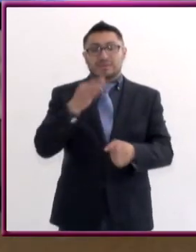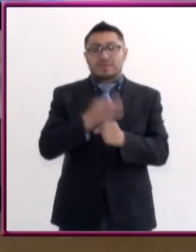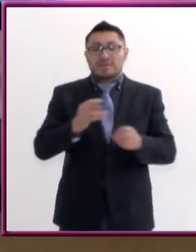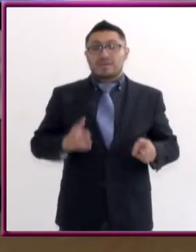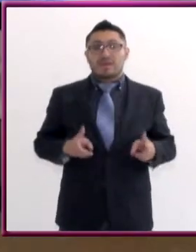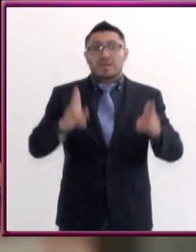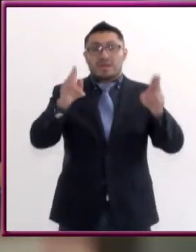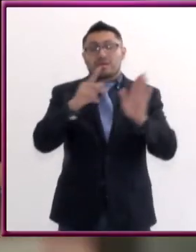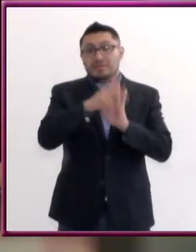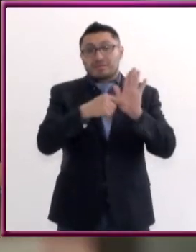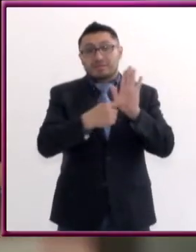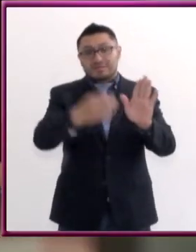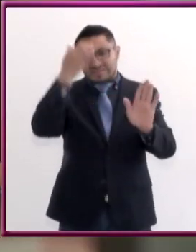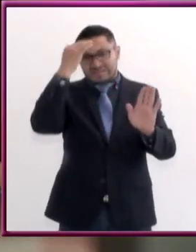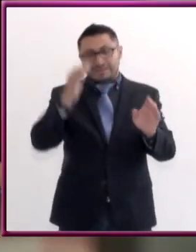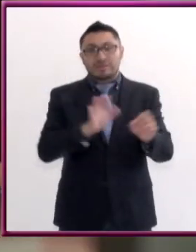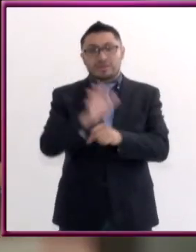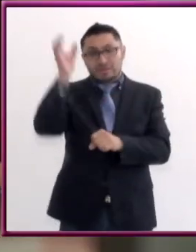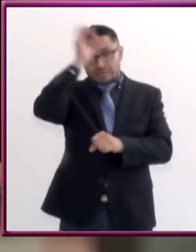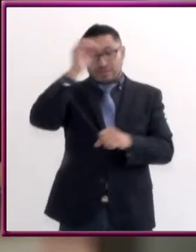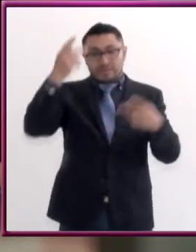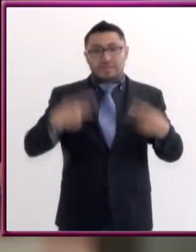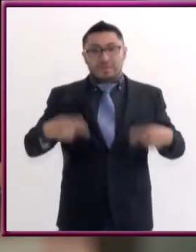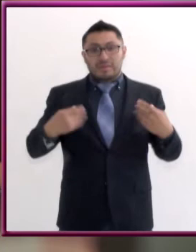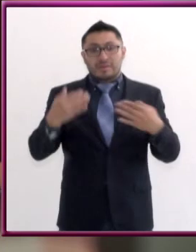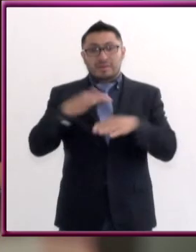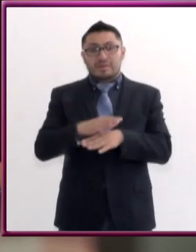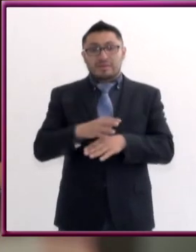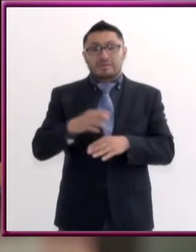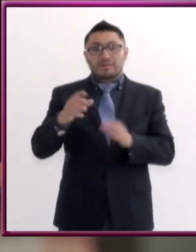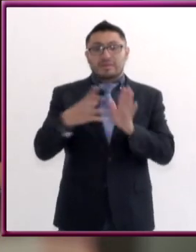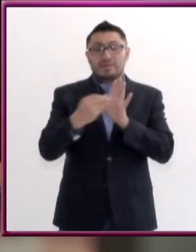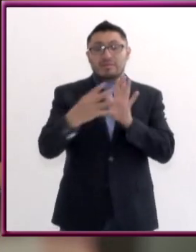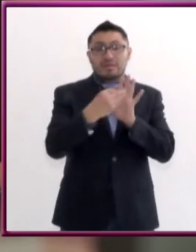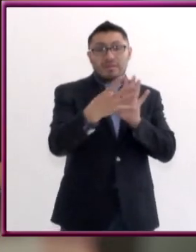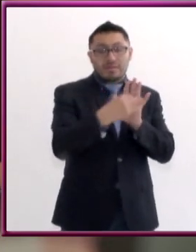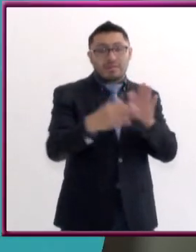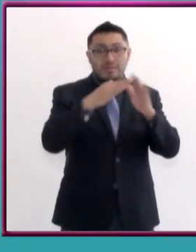a este corte para conocer qué opinan algunas personas sobre el confinamiento pandémico.